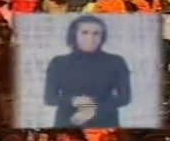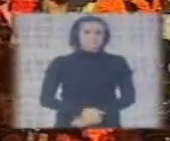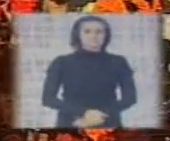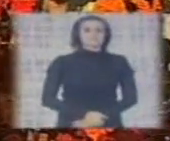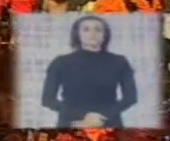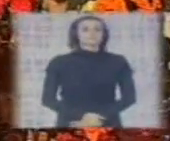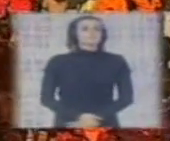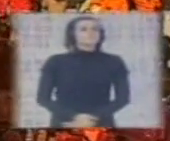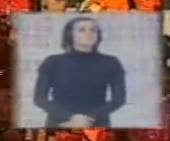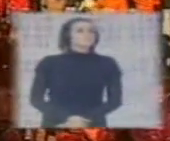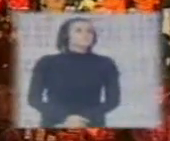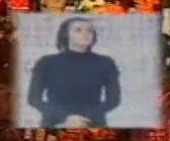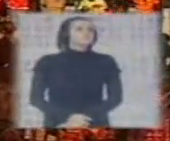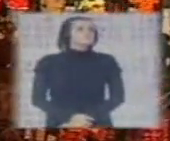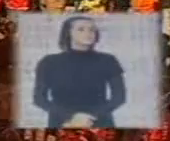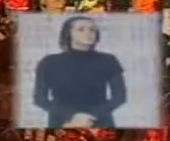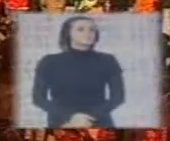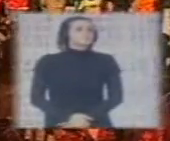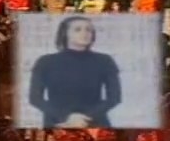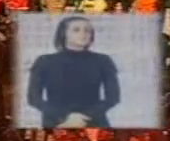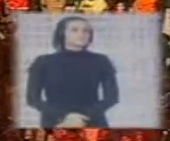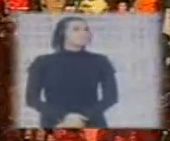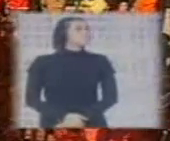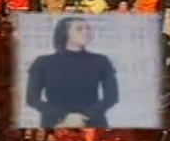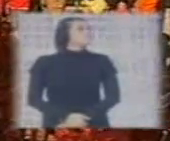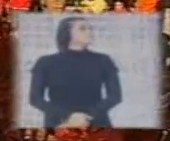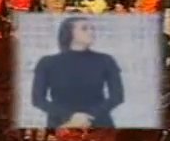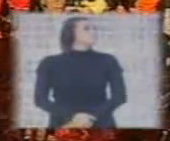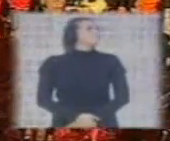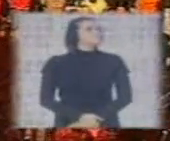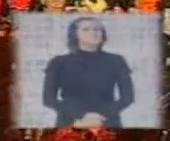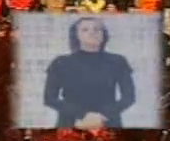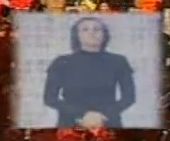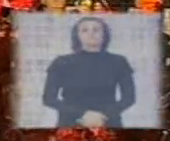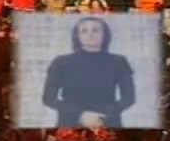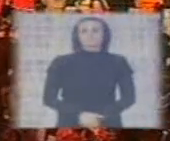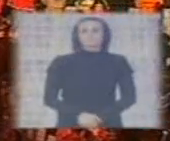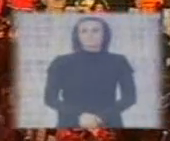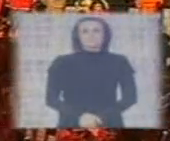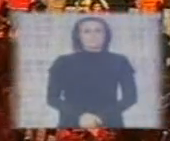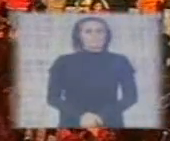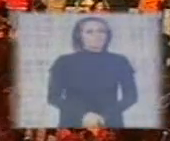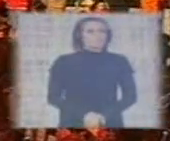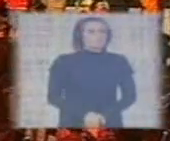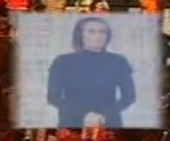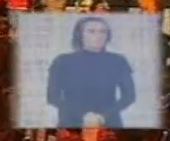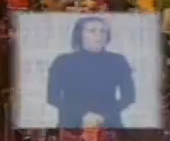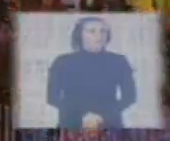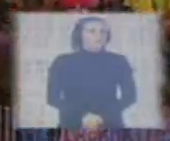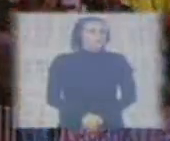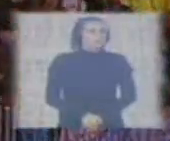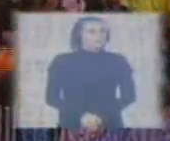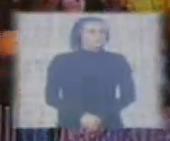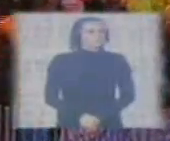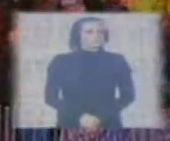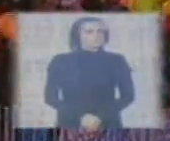Ahí uno de los miembros se ha dirigido a los presentes también a través de Televisión Canaria para ofrecernos el que va a ser su primer